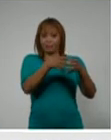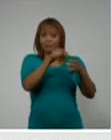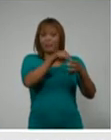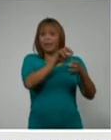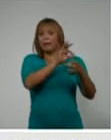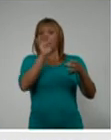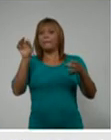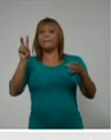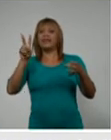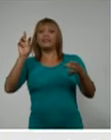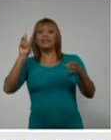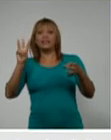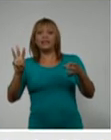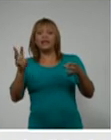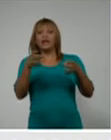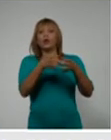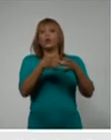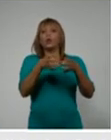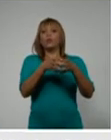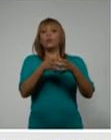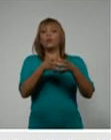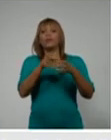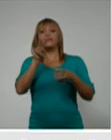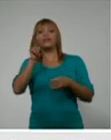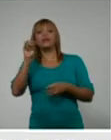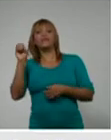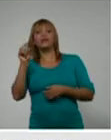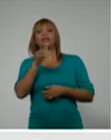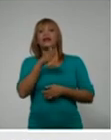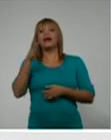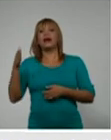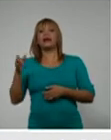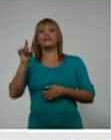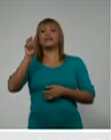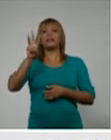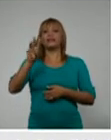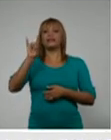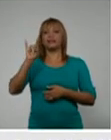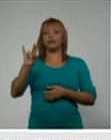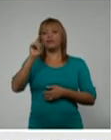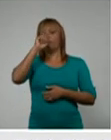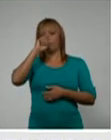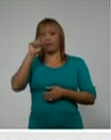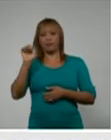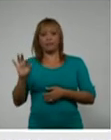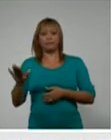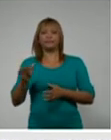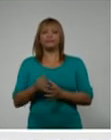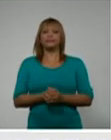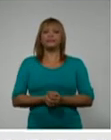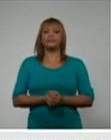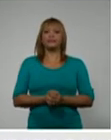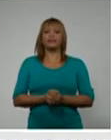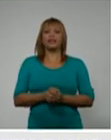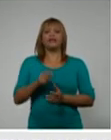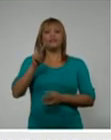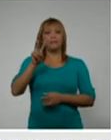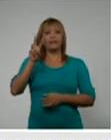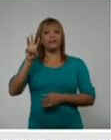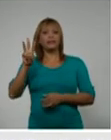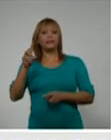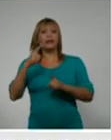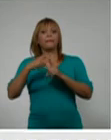23 están en el grupo de 20 a 39 años de edad. Fíjense, 23 más 4